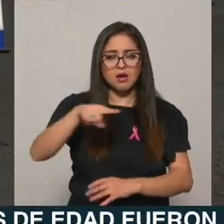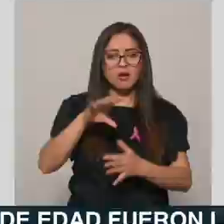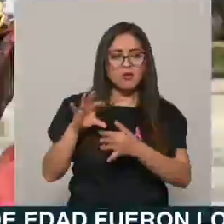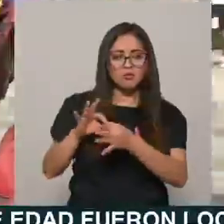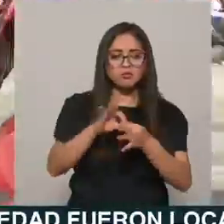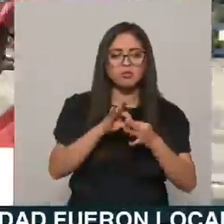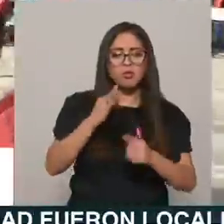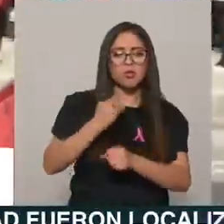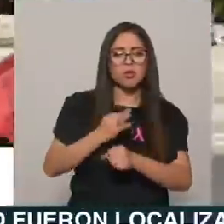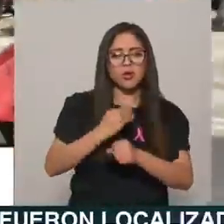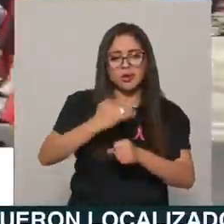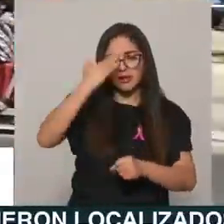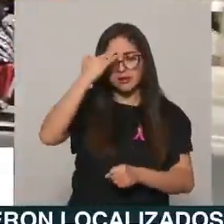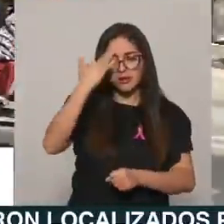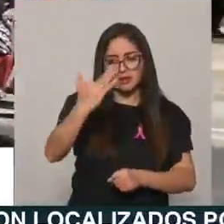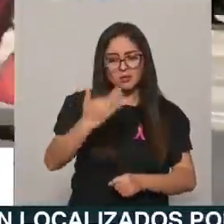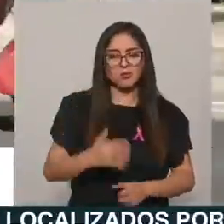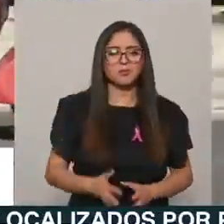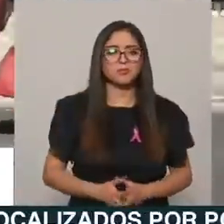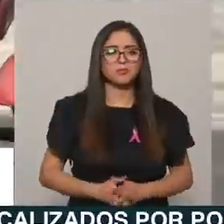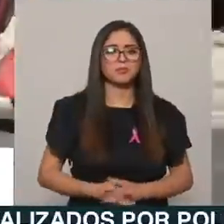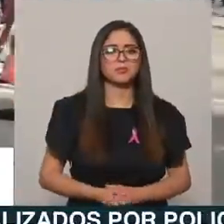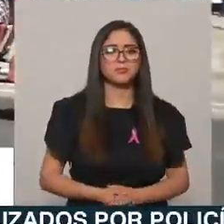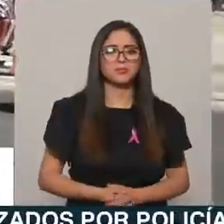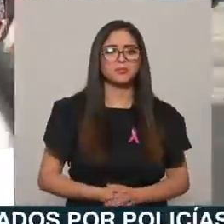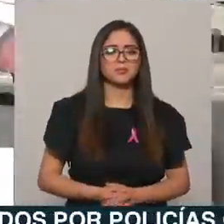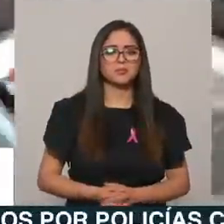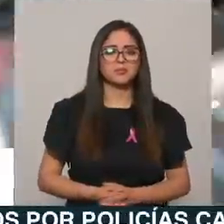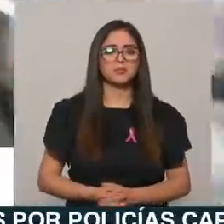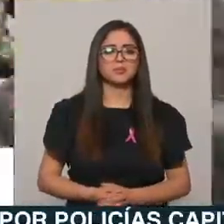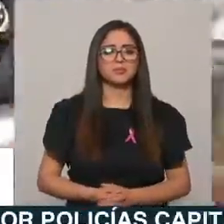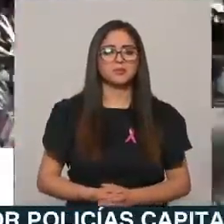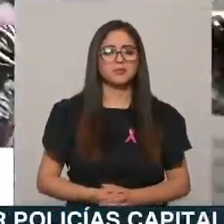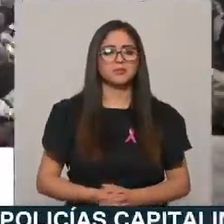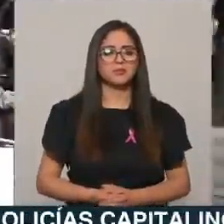el rato. Con imágenes de Manuel Hernández, Iraís Morquecho, 21 Noticias.